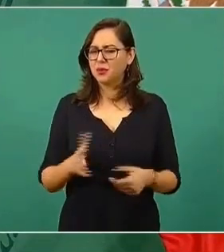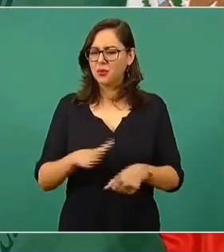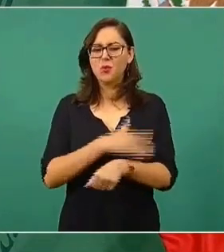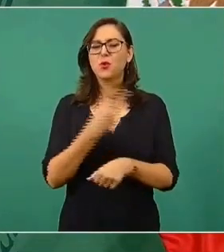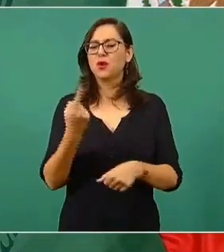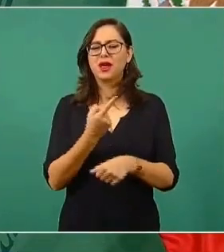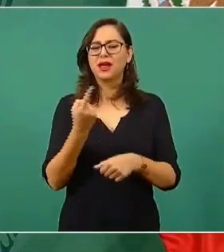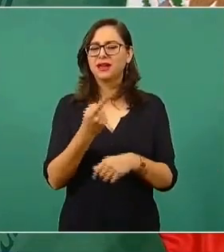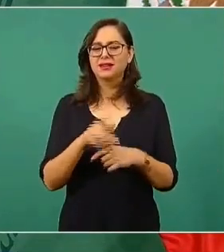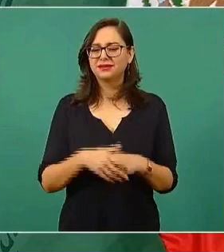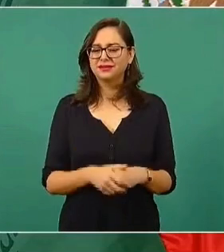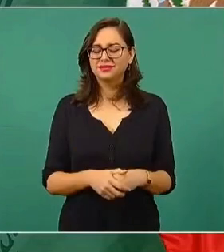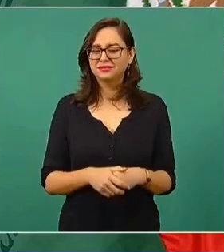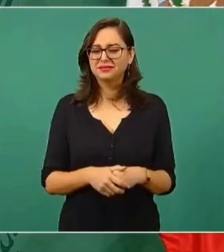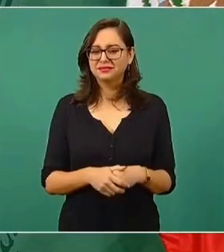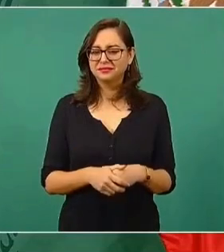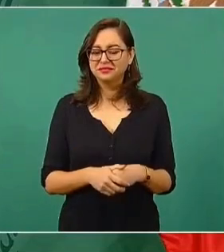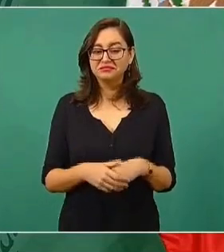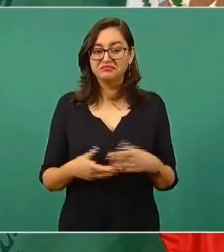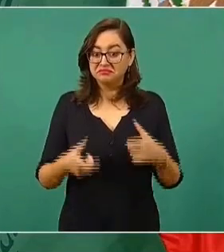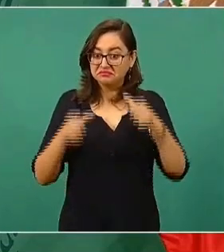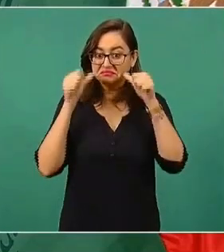tuvo la misma importancia